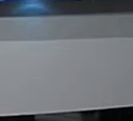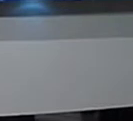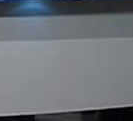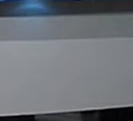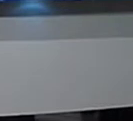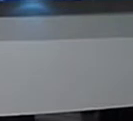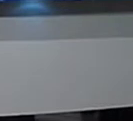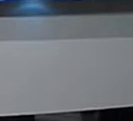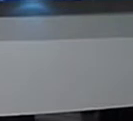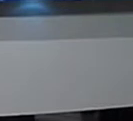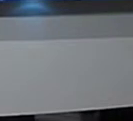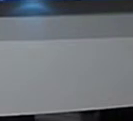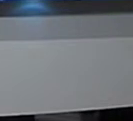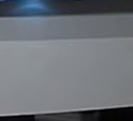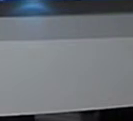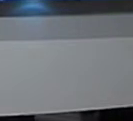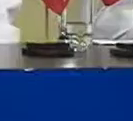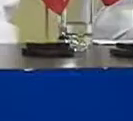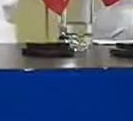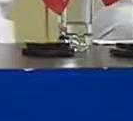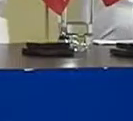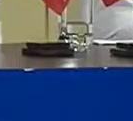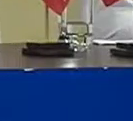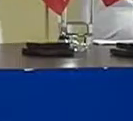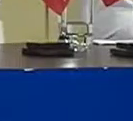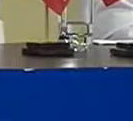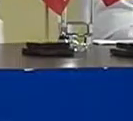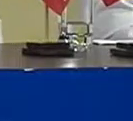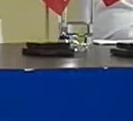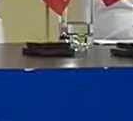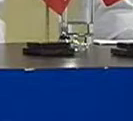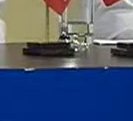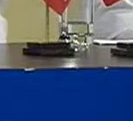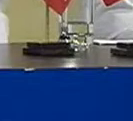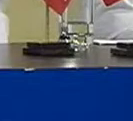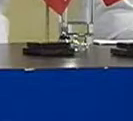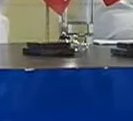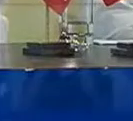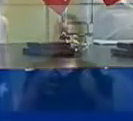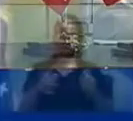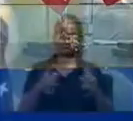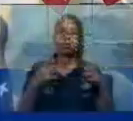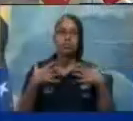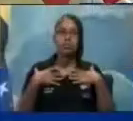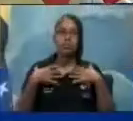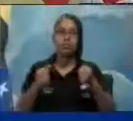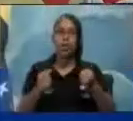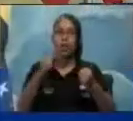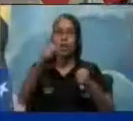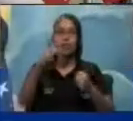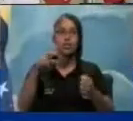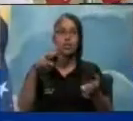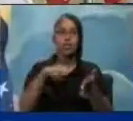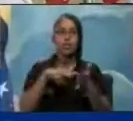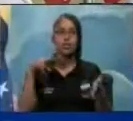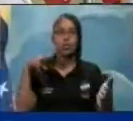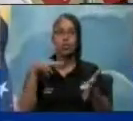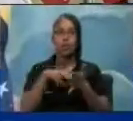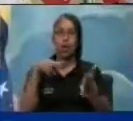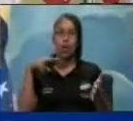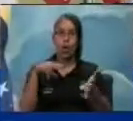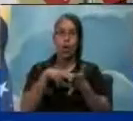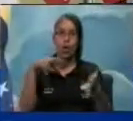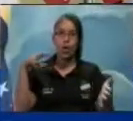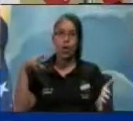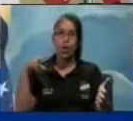toca algo sumamente emocionante. Diga conmigo: la curación de un cojo. La curación de un